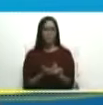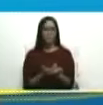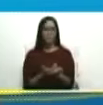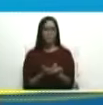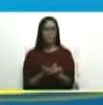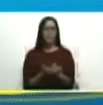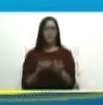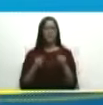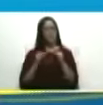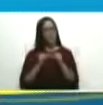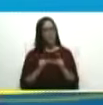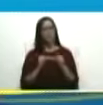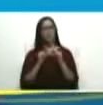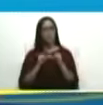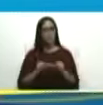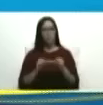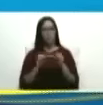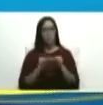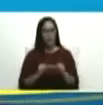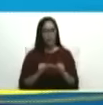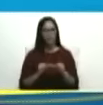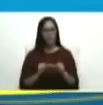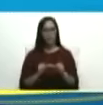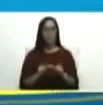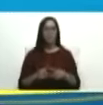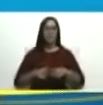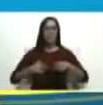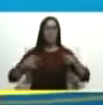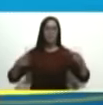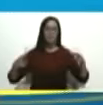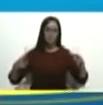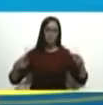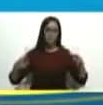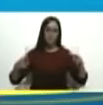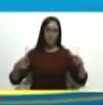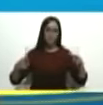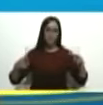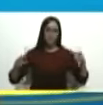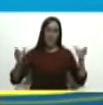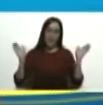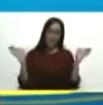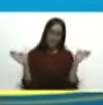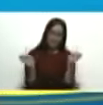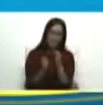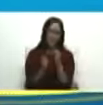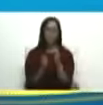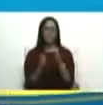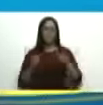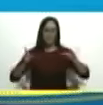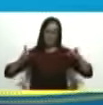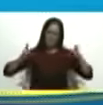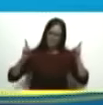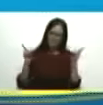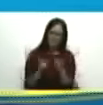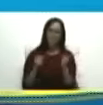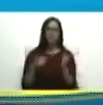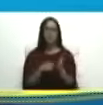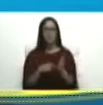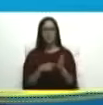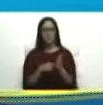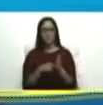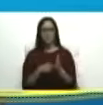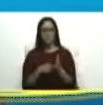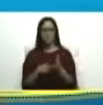y seguir ralentizando la inflación, deteniéndola, disminuyéndola,